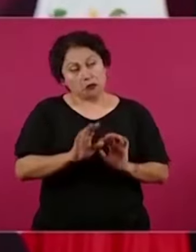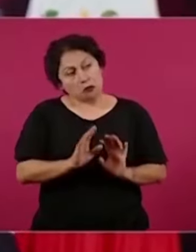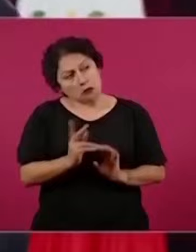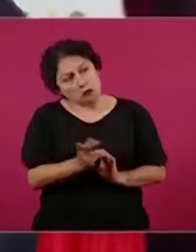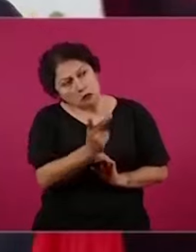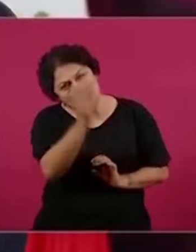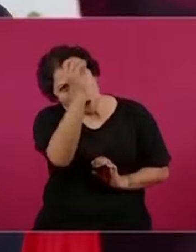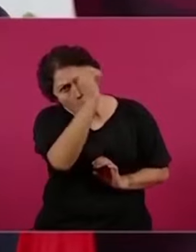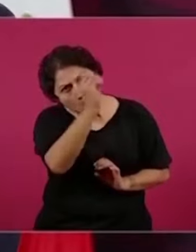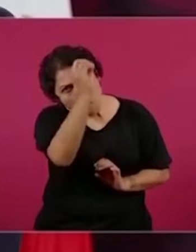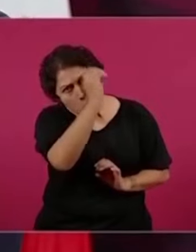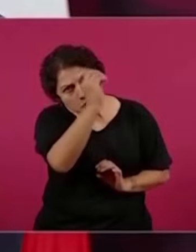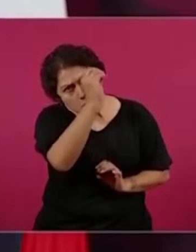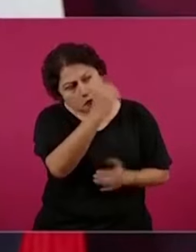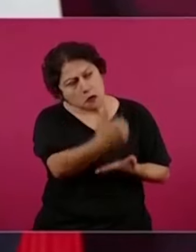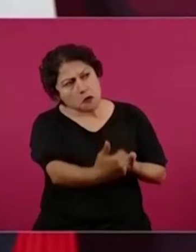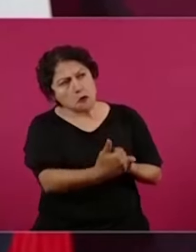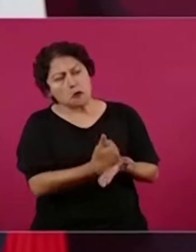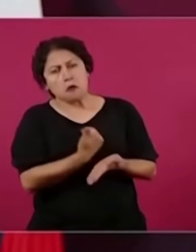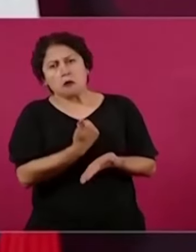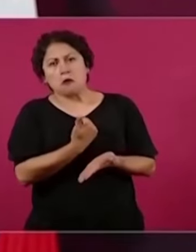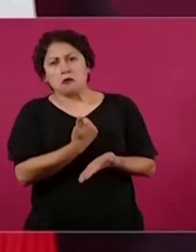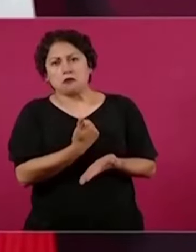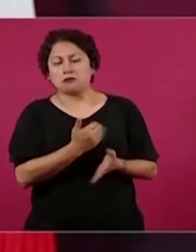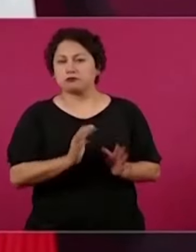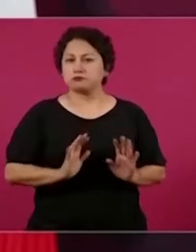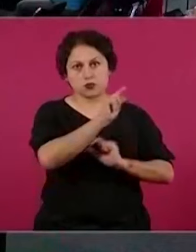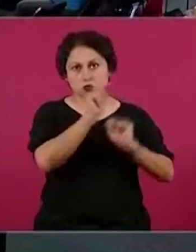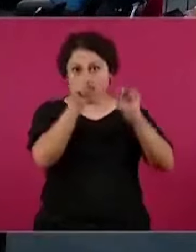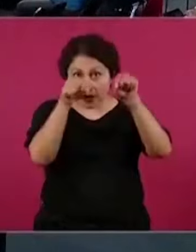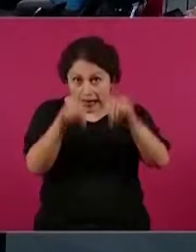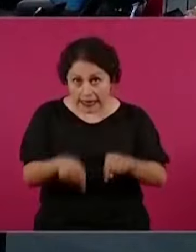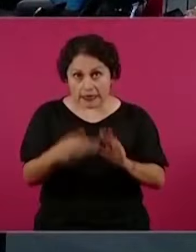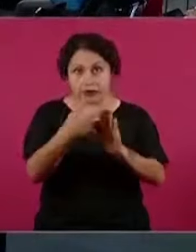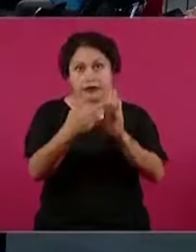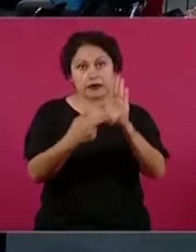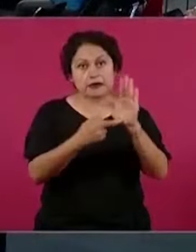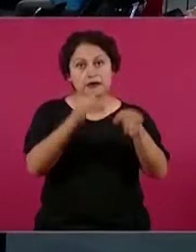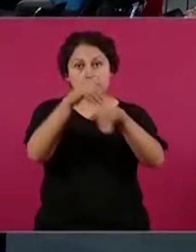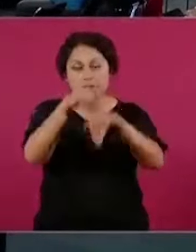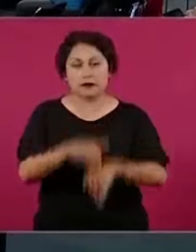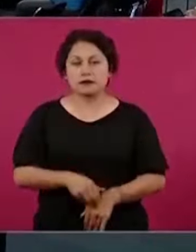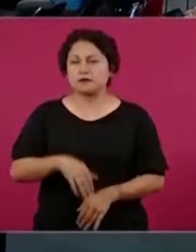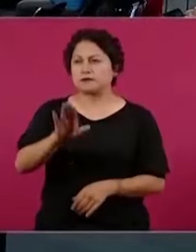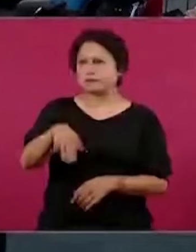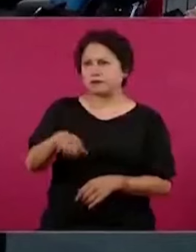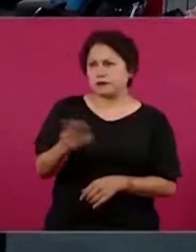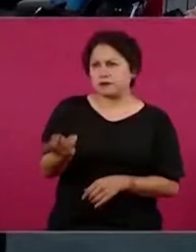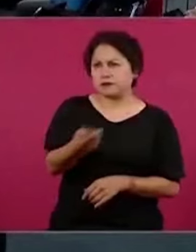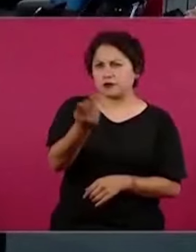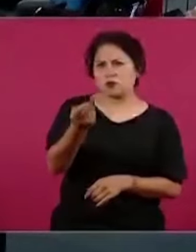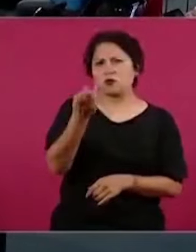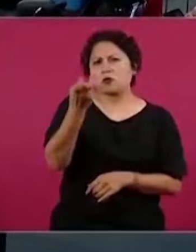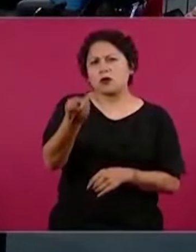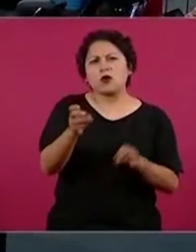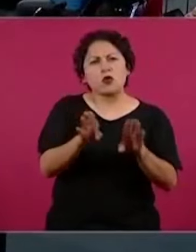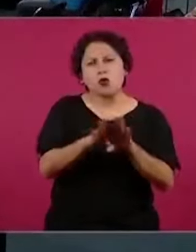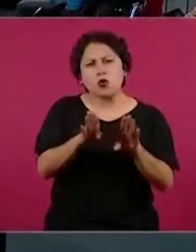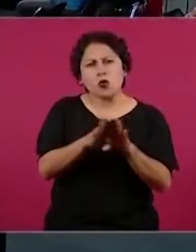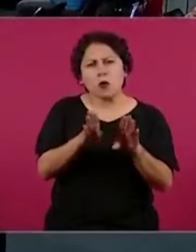opine que está mal lo que estamos haciendo Cómo es la relación con él ahorita en este momento presidente es buena